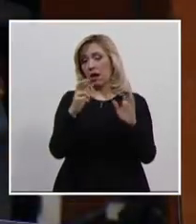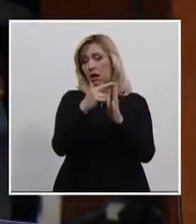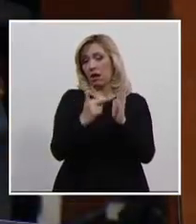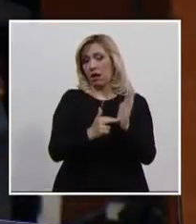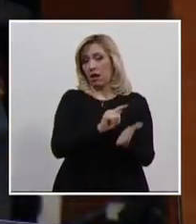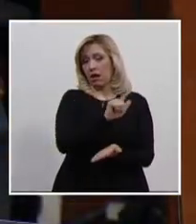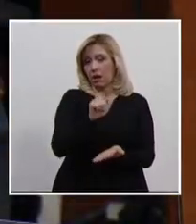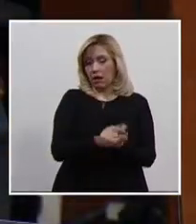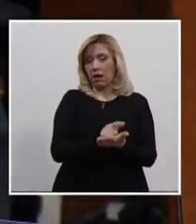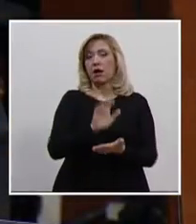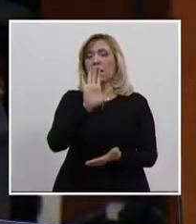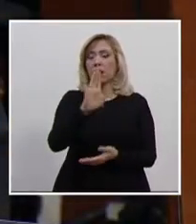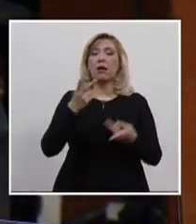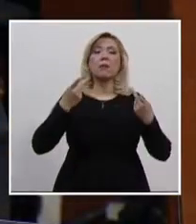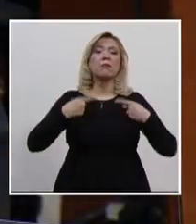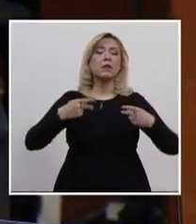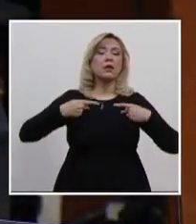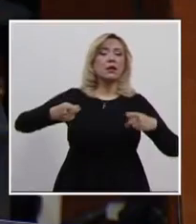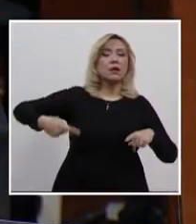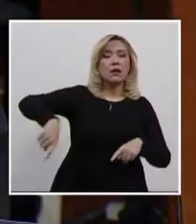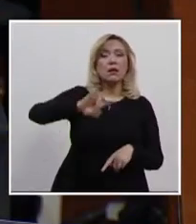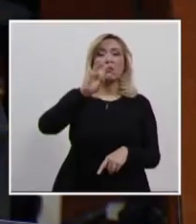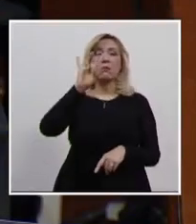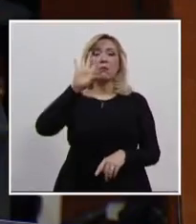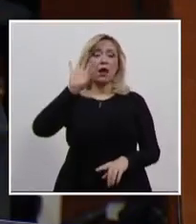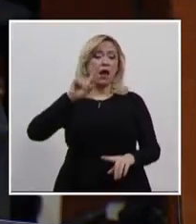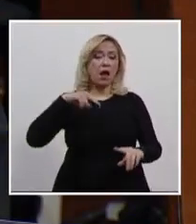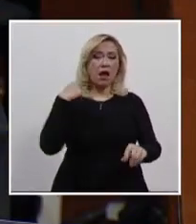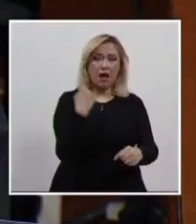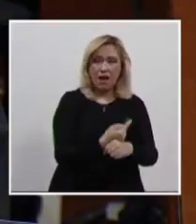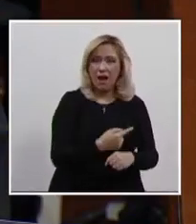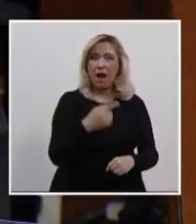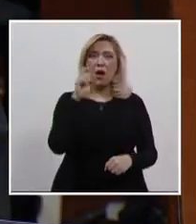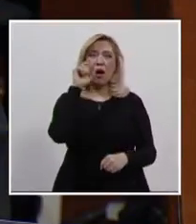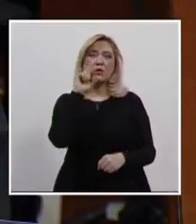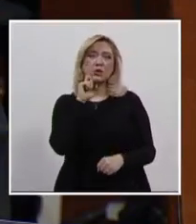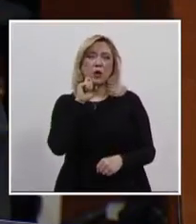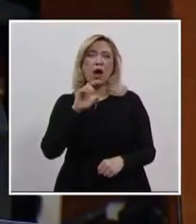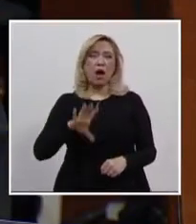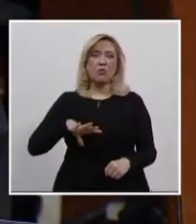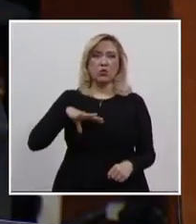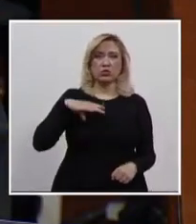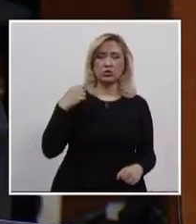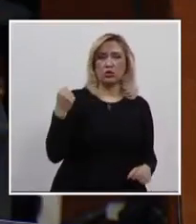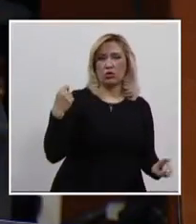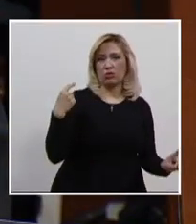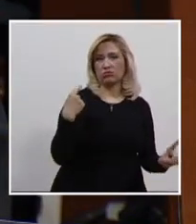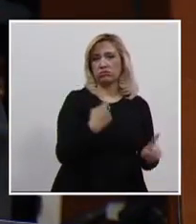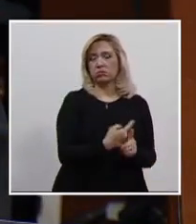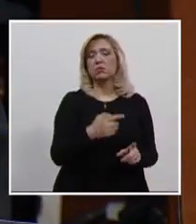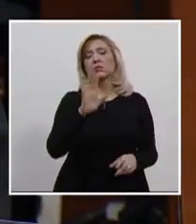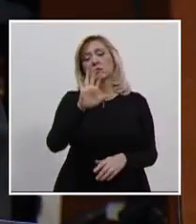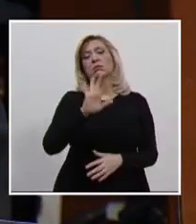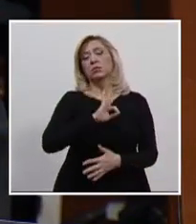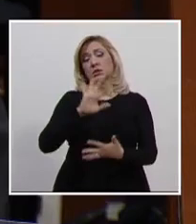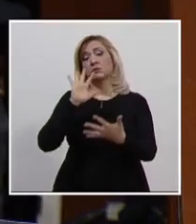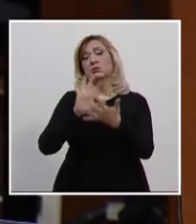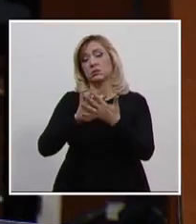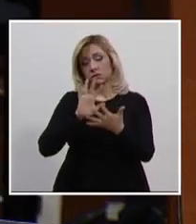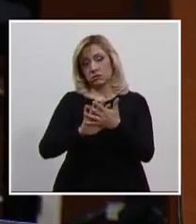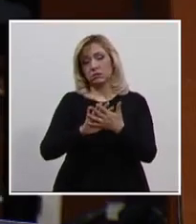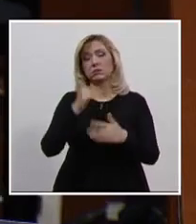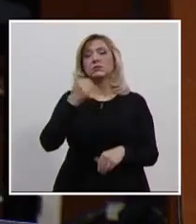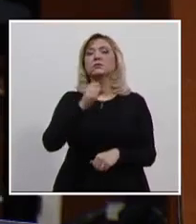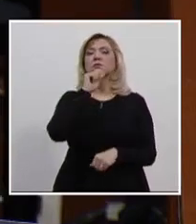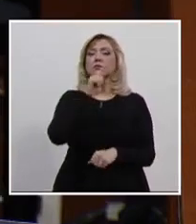Establece que a las personas que cometan el delito de abuso sexual se les impondrán determinadas penas de prisión, pero también se